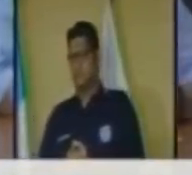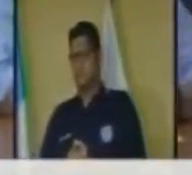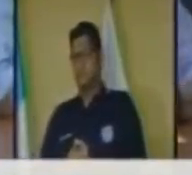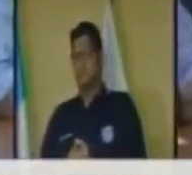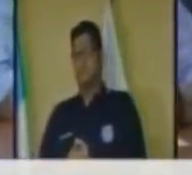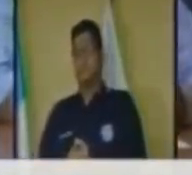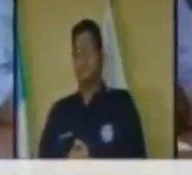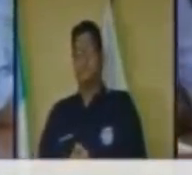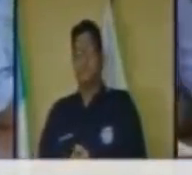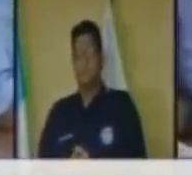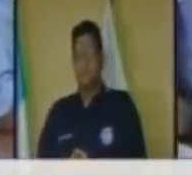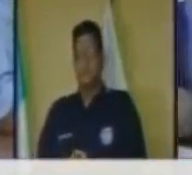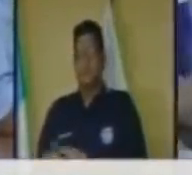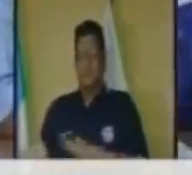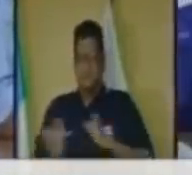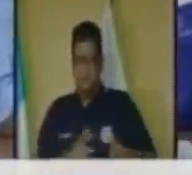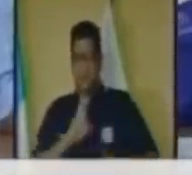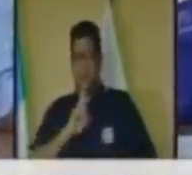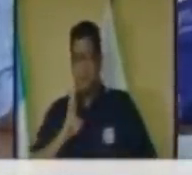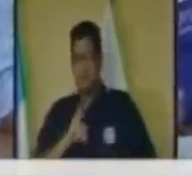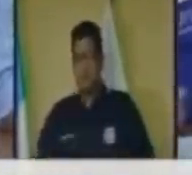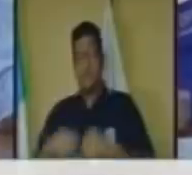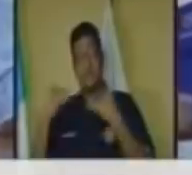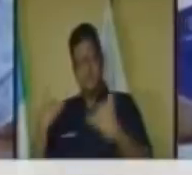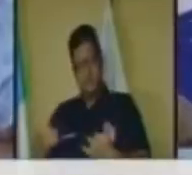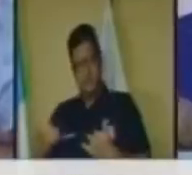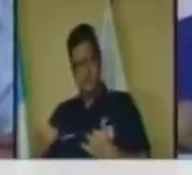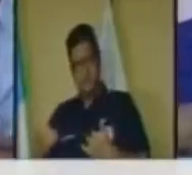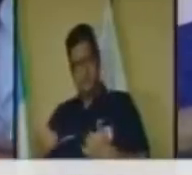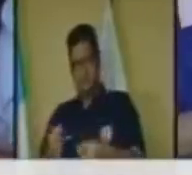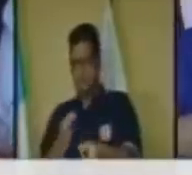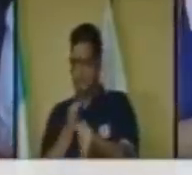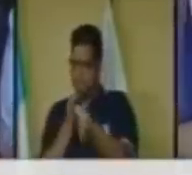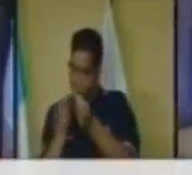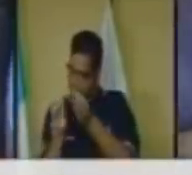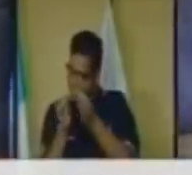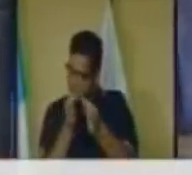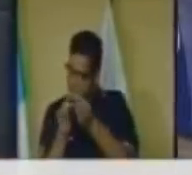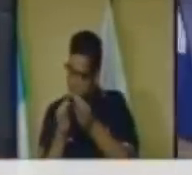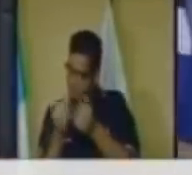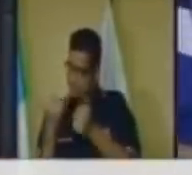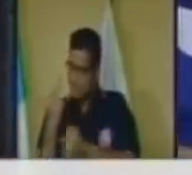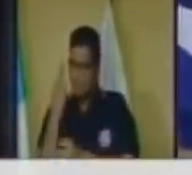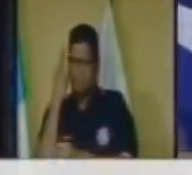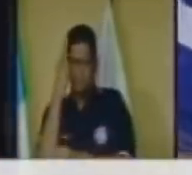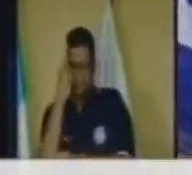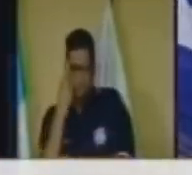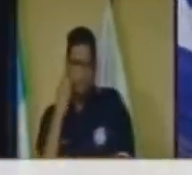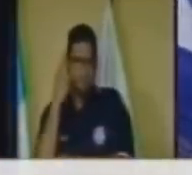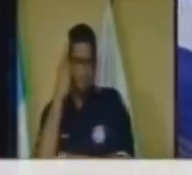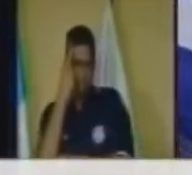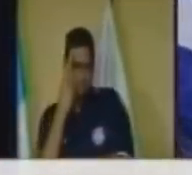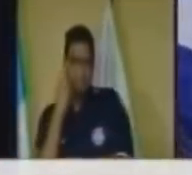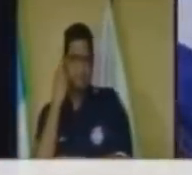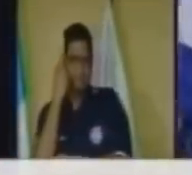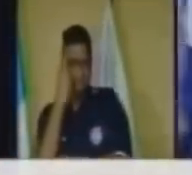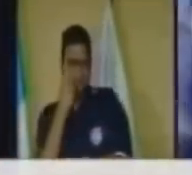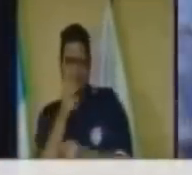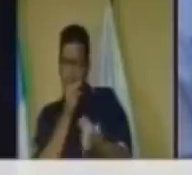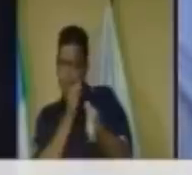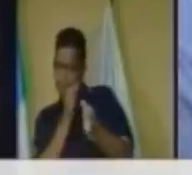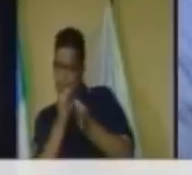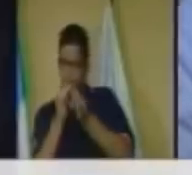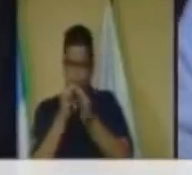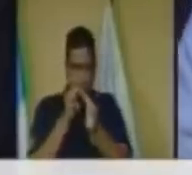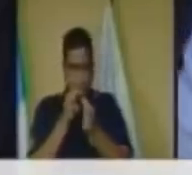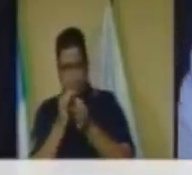Sí, ya logramos que él entrara en razón, ya está en cuarentena. Y aprovecho para agradecer